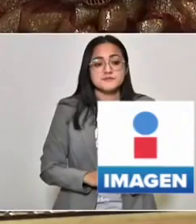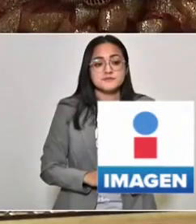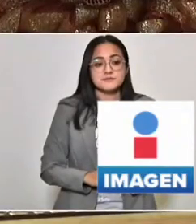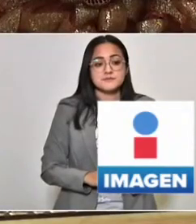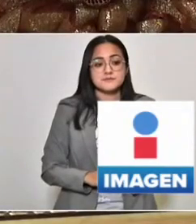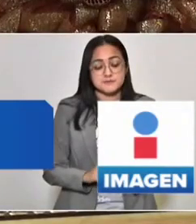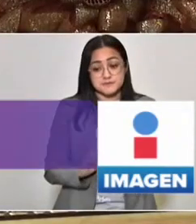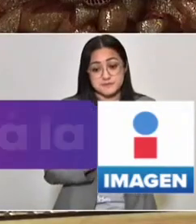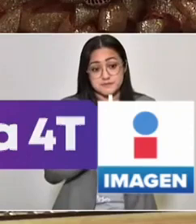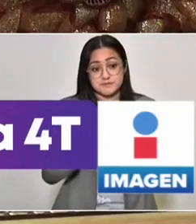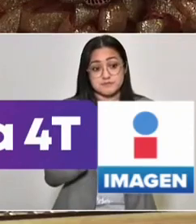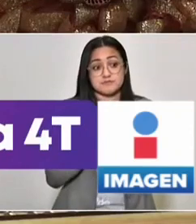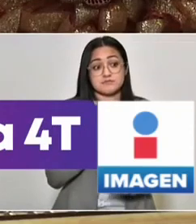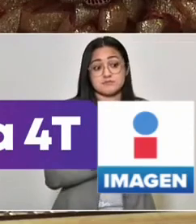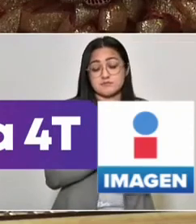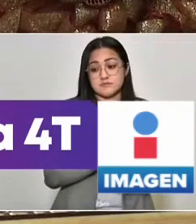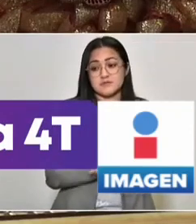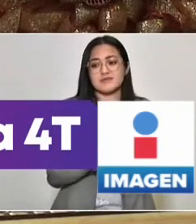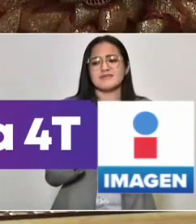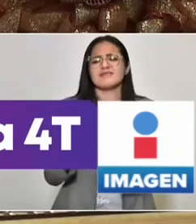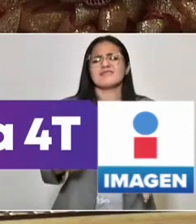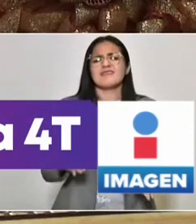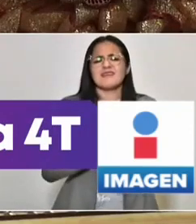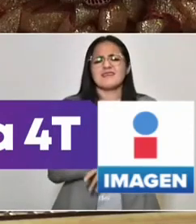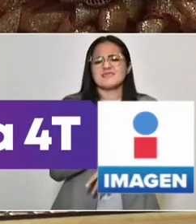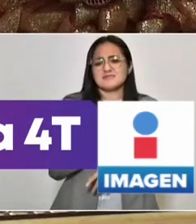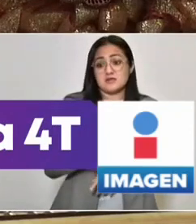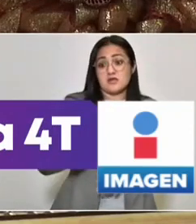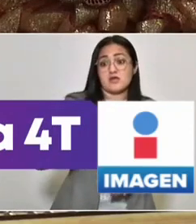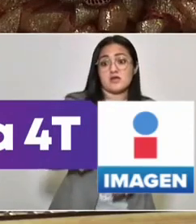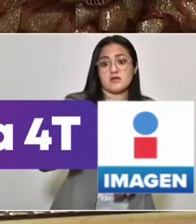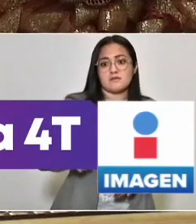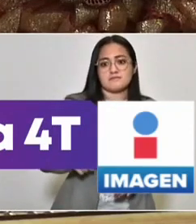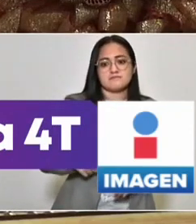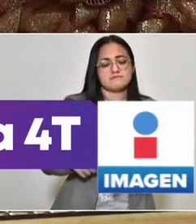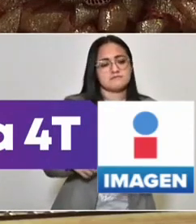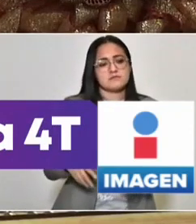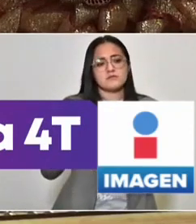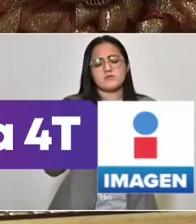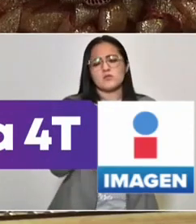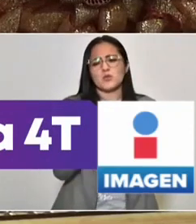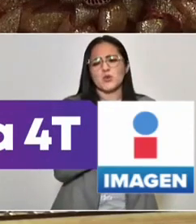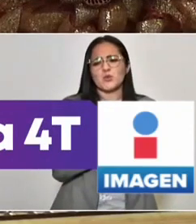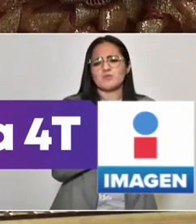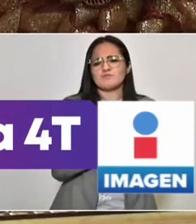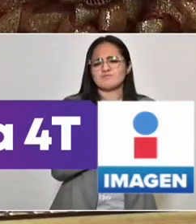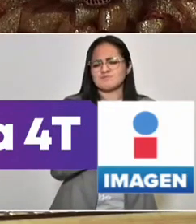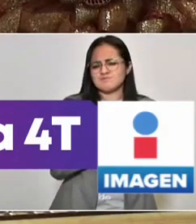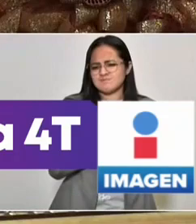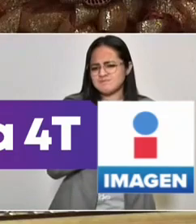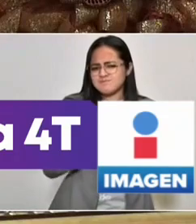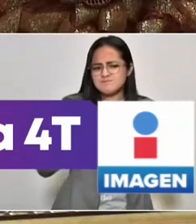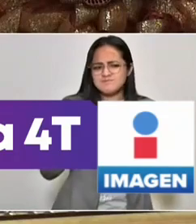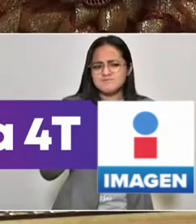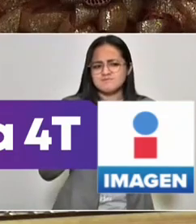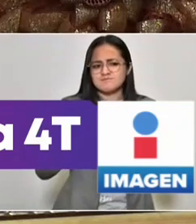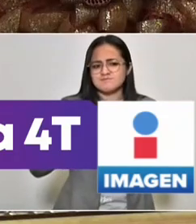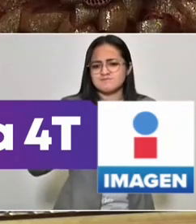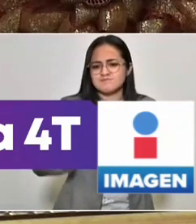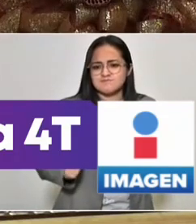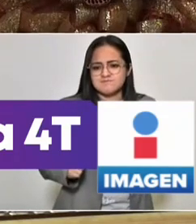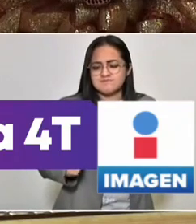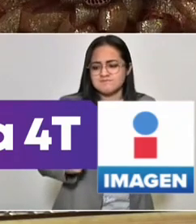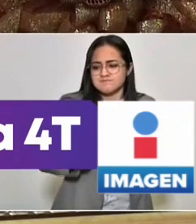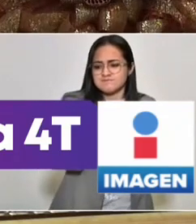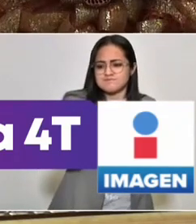y en puebla el gobernador miguel barbosa afirmó que el gobierno el gobierno de lópez obrador consolidar a la cuarta transformación en el